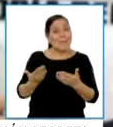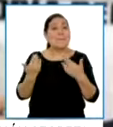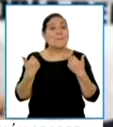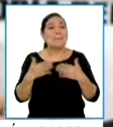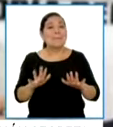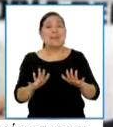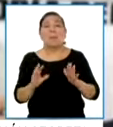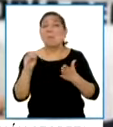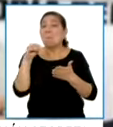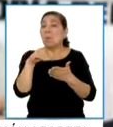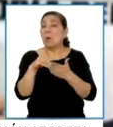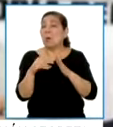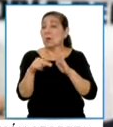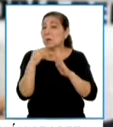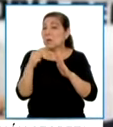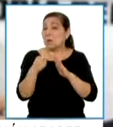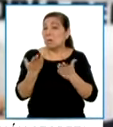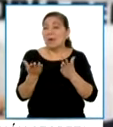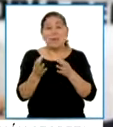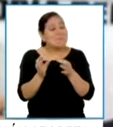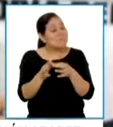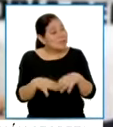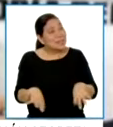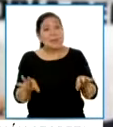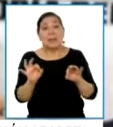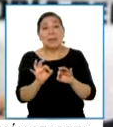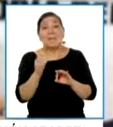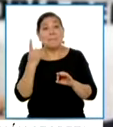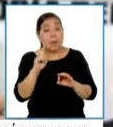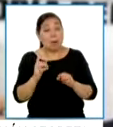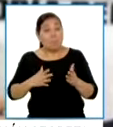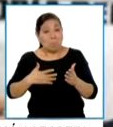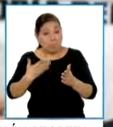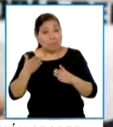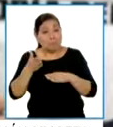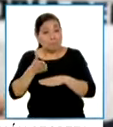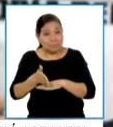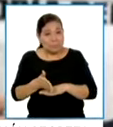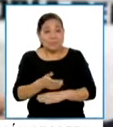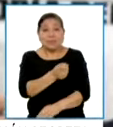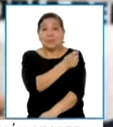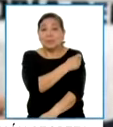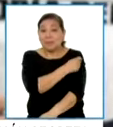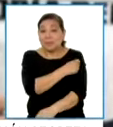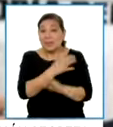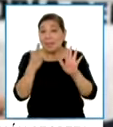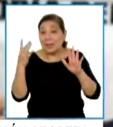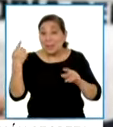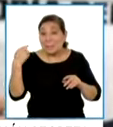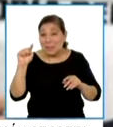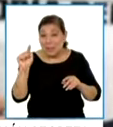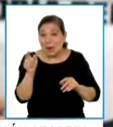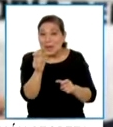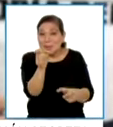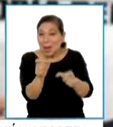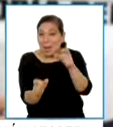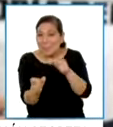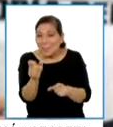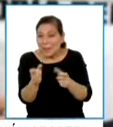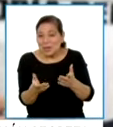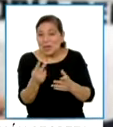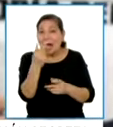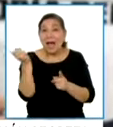pondría en un nivel importante. Para poder llegar a vacunar 10 millones de personas